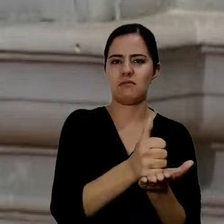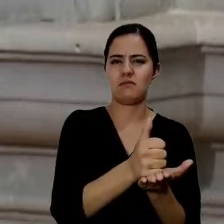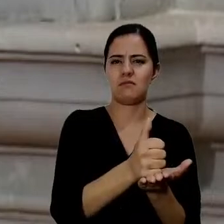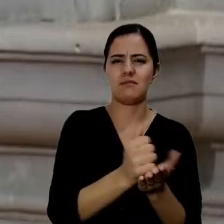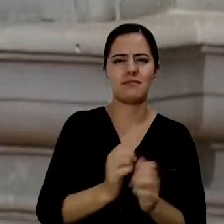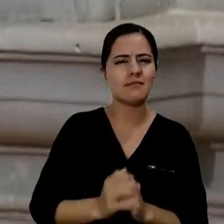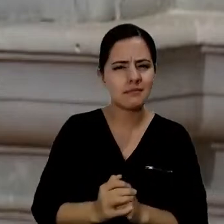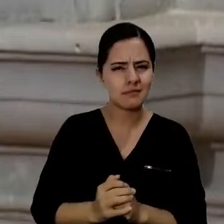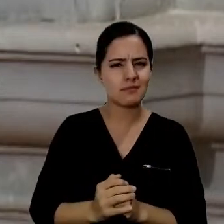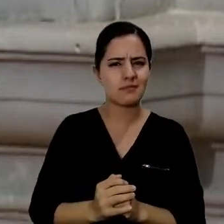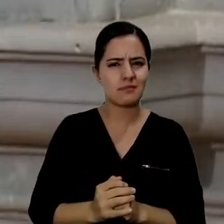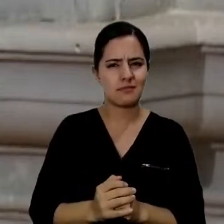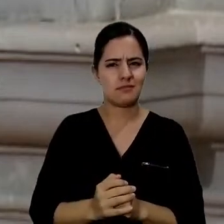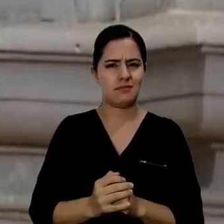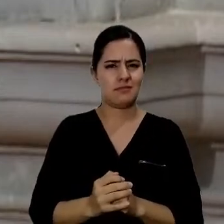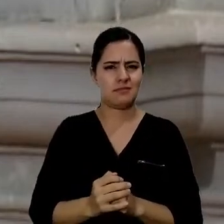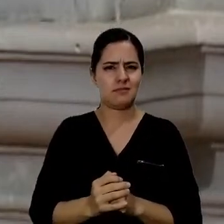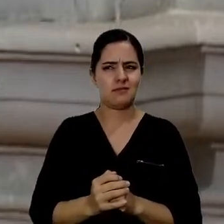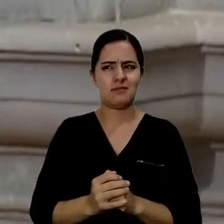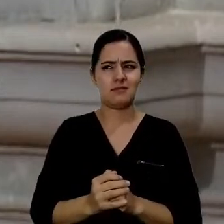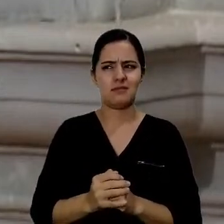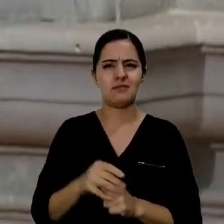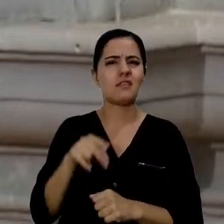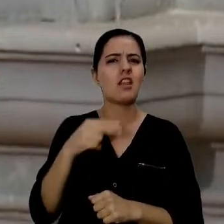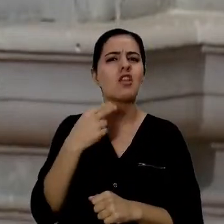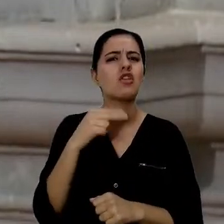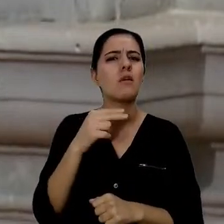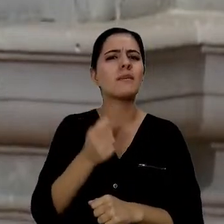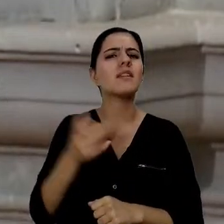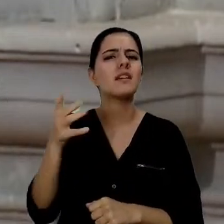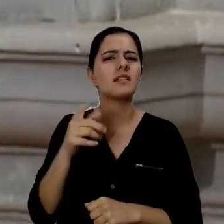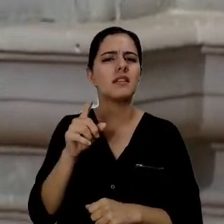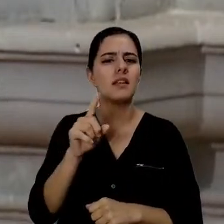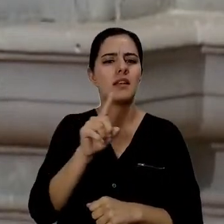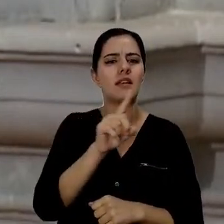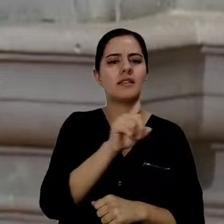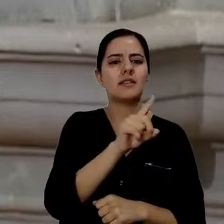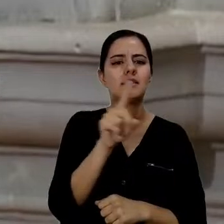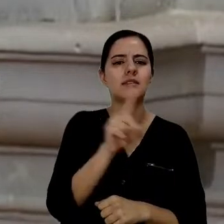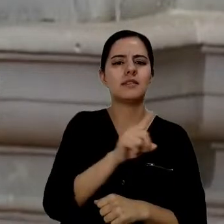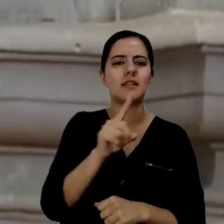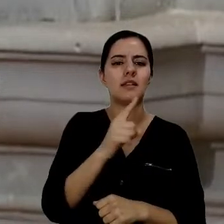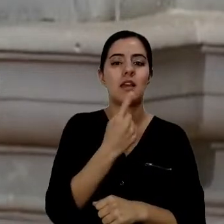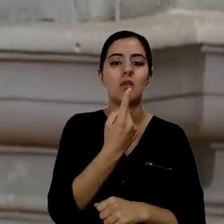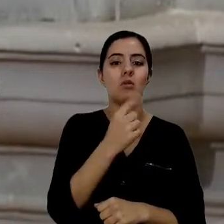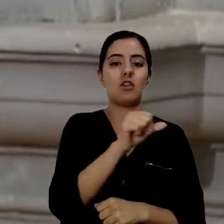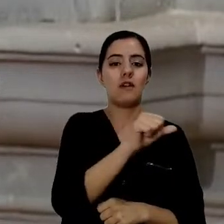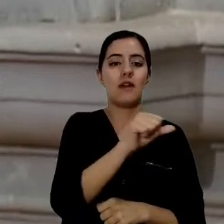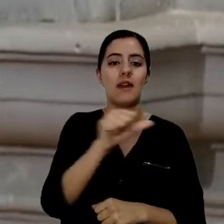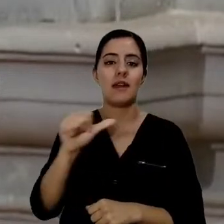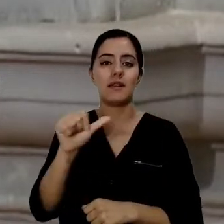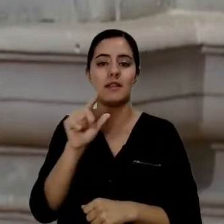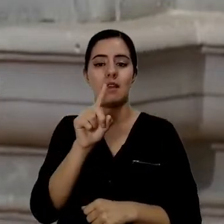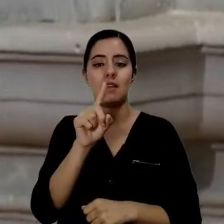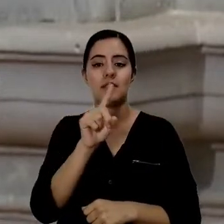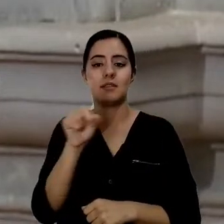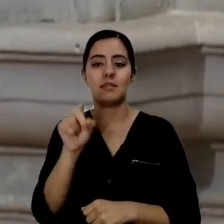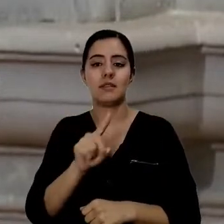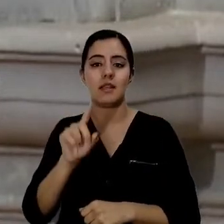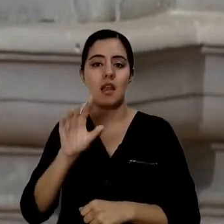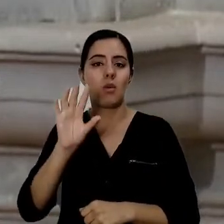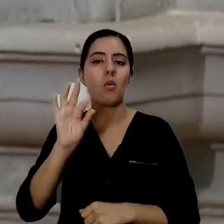vienen sus motes, sus apodos del Z1 al Z40? De la clave que